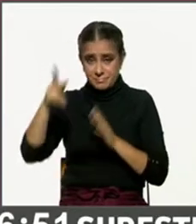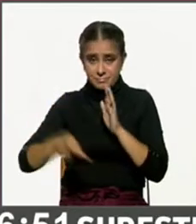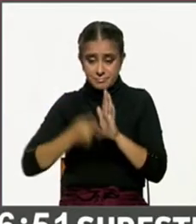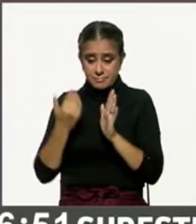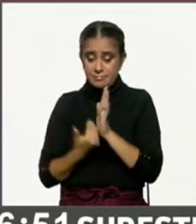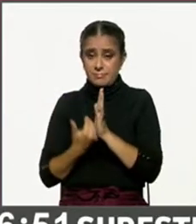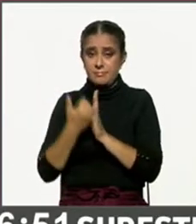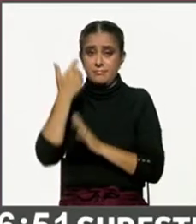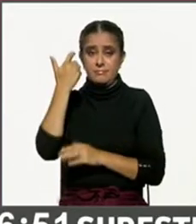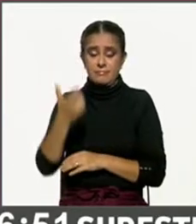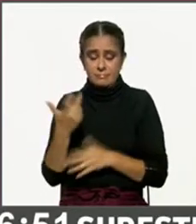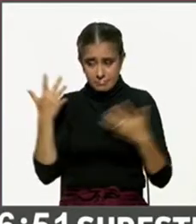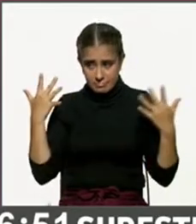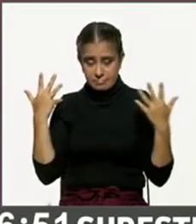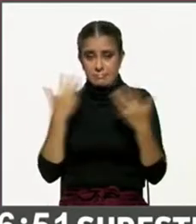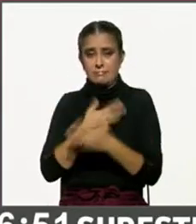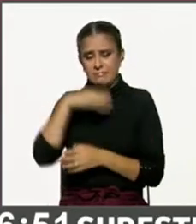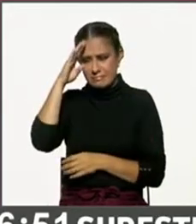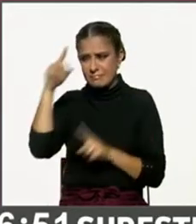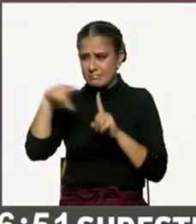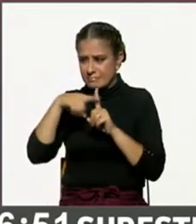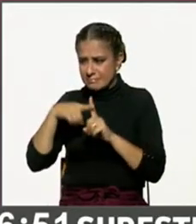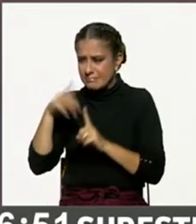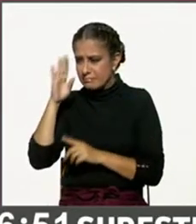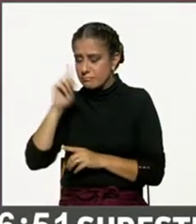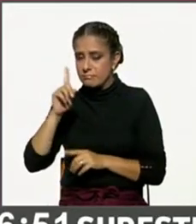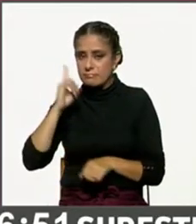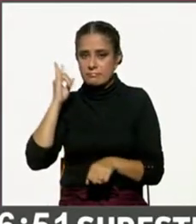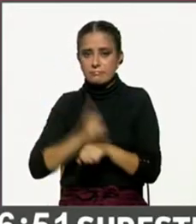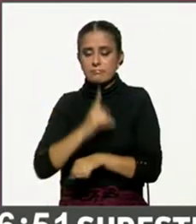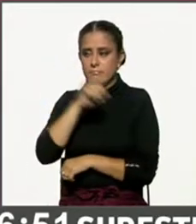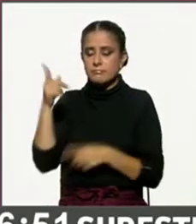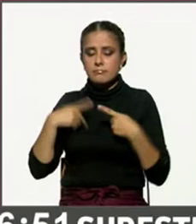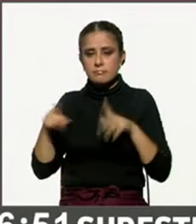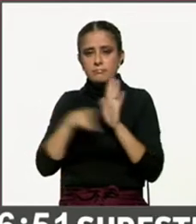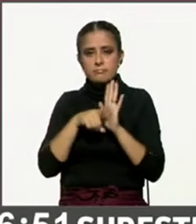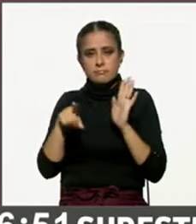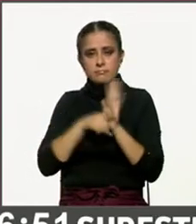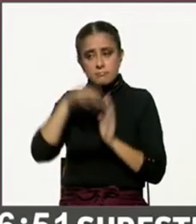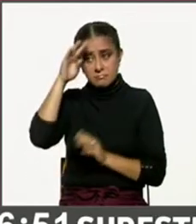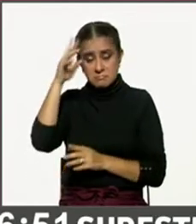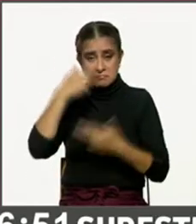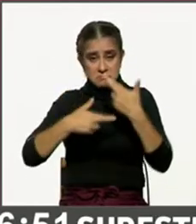estaba un poco más optimista, pero dadas estas respuestas te diría que del lado